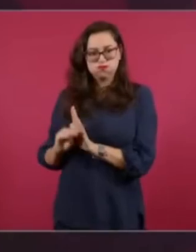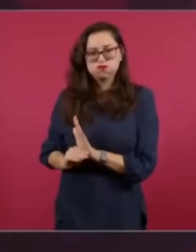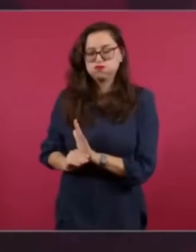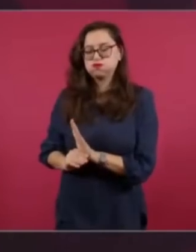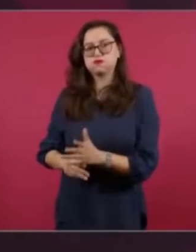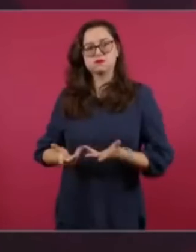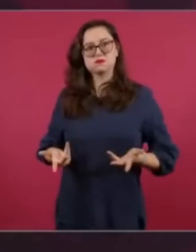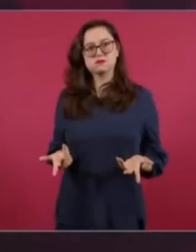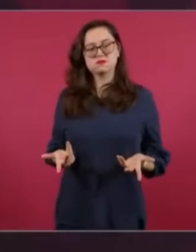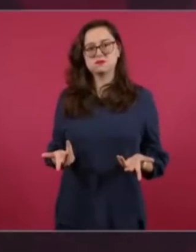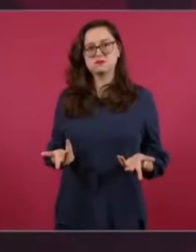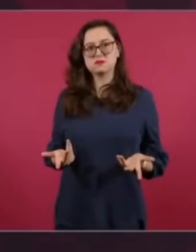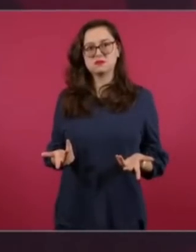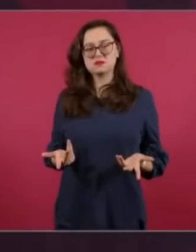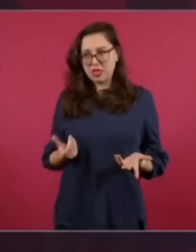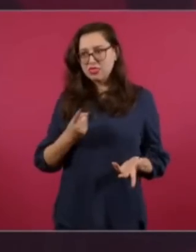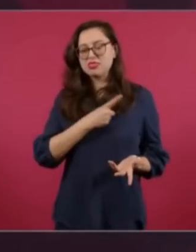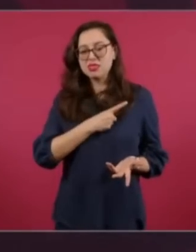devolverle